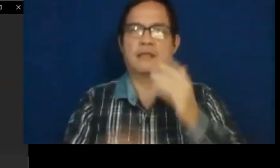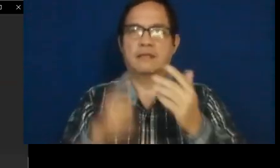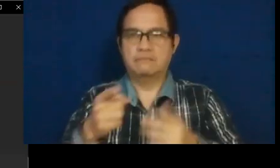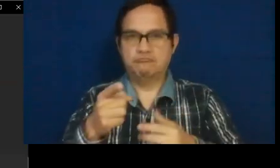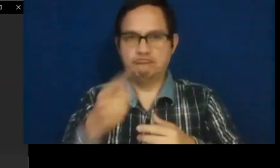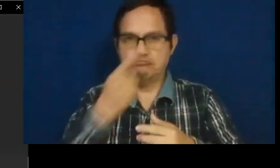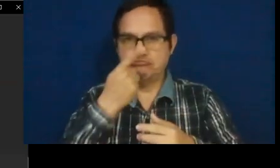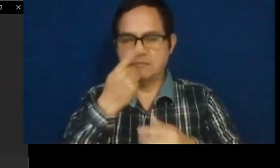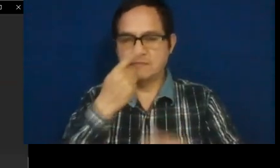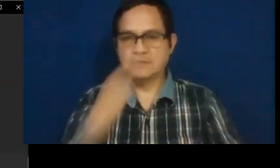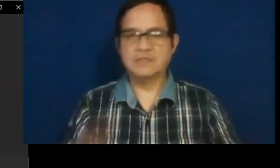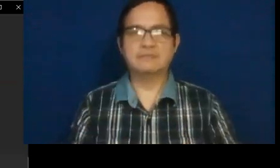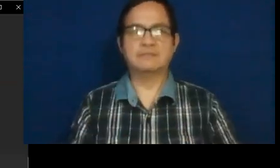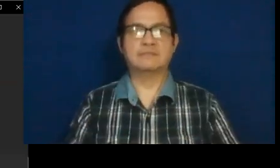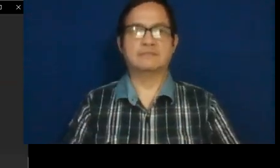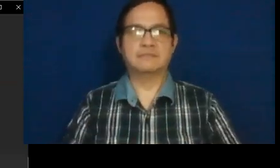podamos